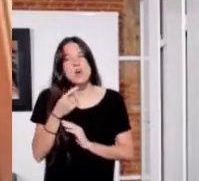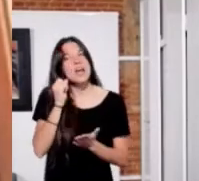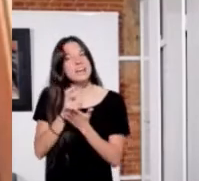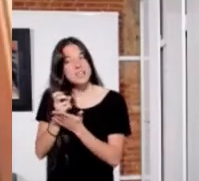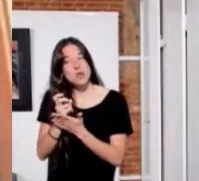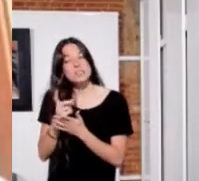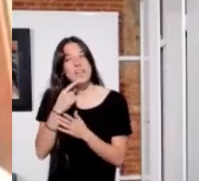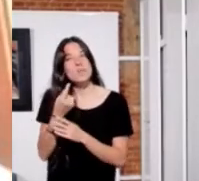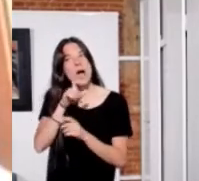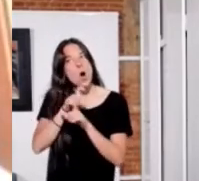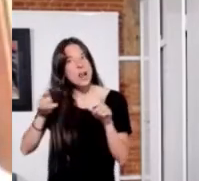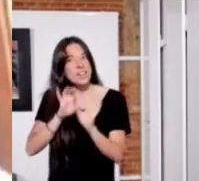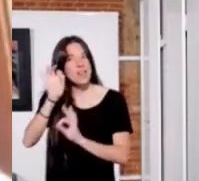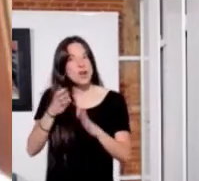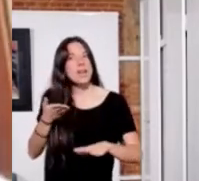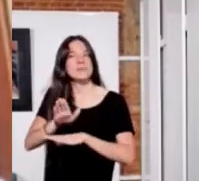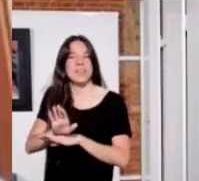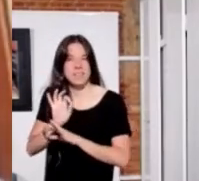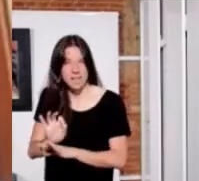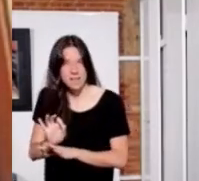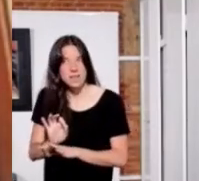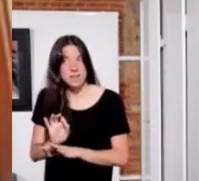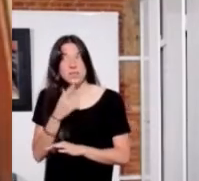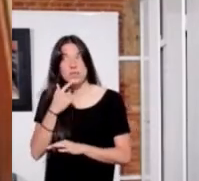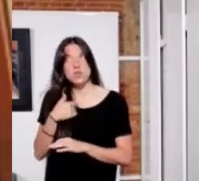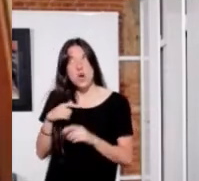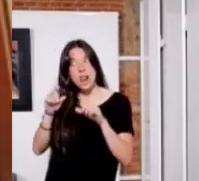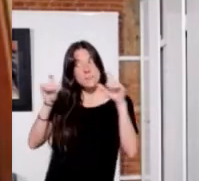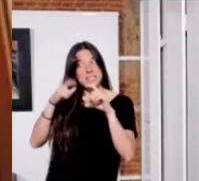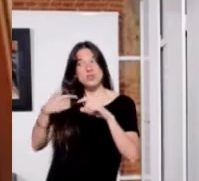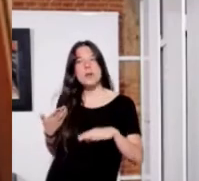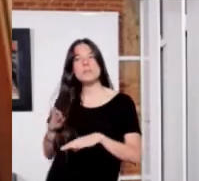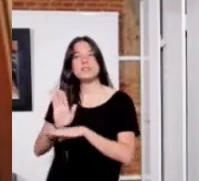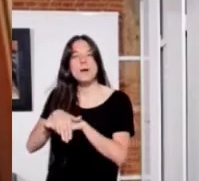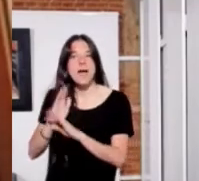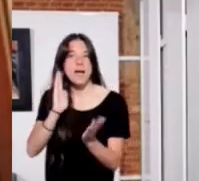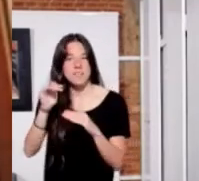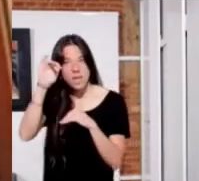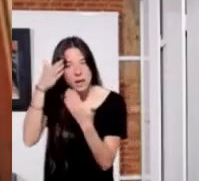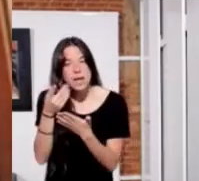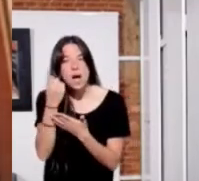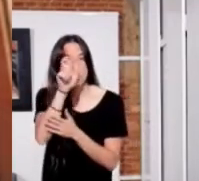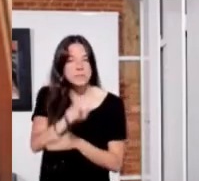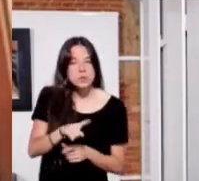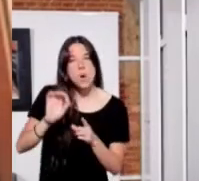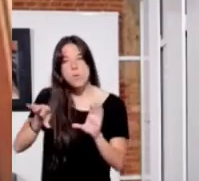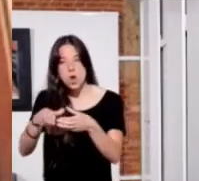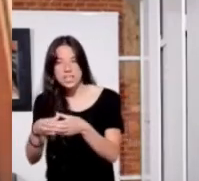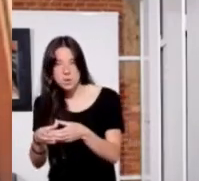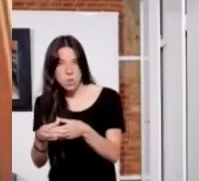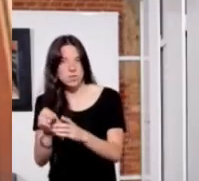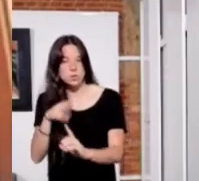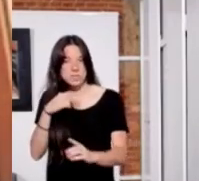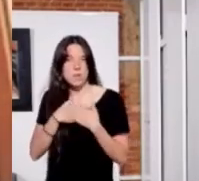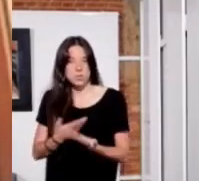organización que es en nombre de la cual tú entras a atender a una persona o a un colectivo como voluntariado. Por eso necesitamos